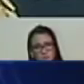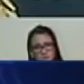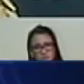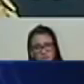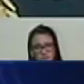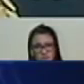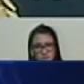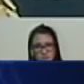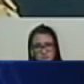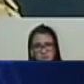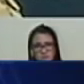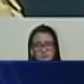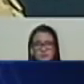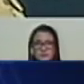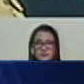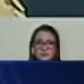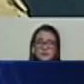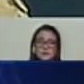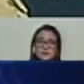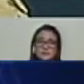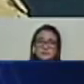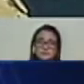soporta ningún análisis.